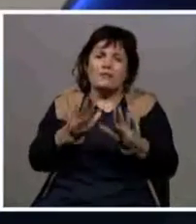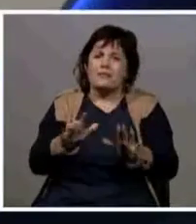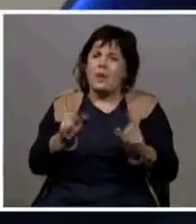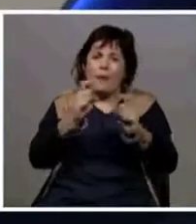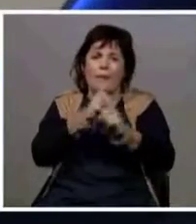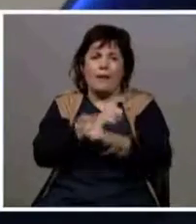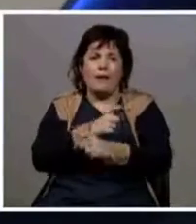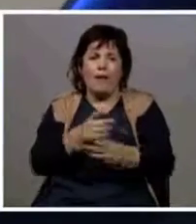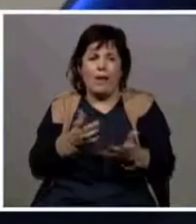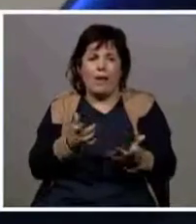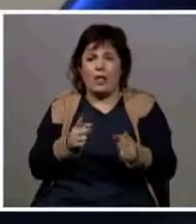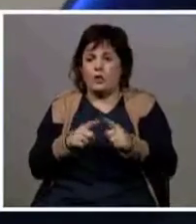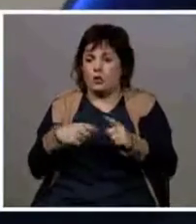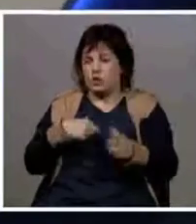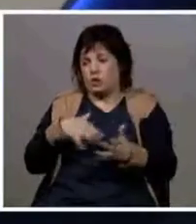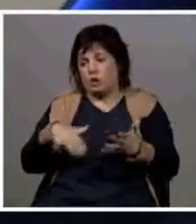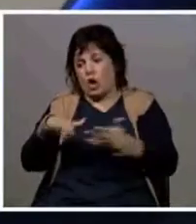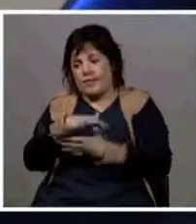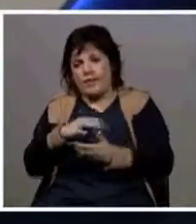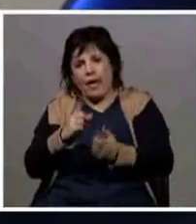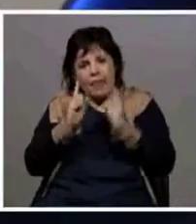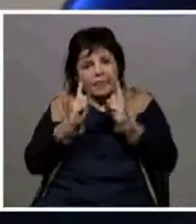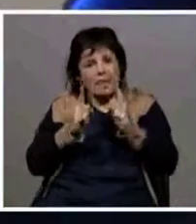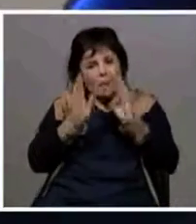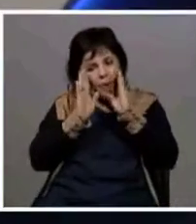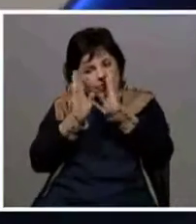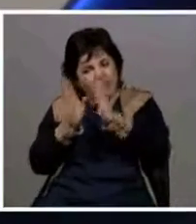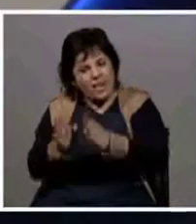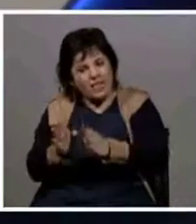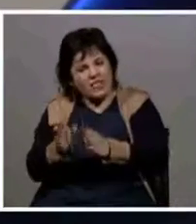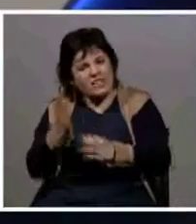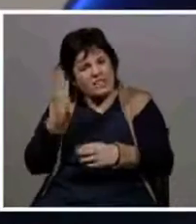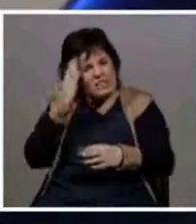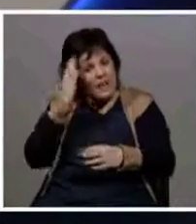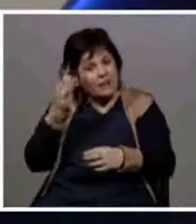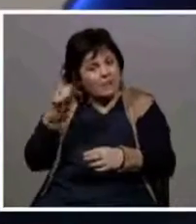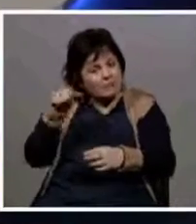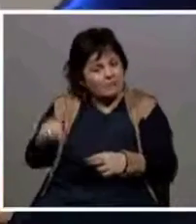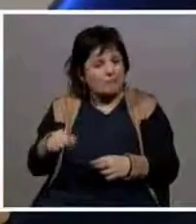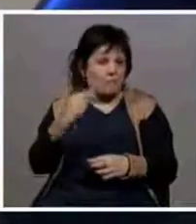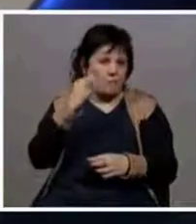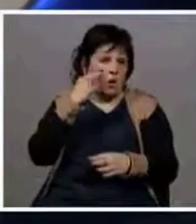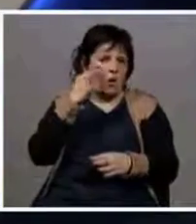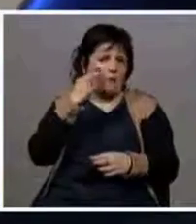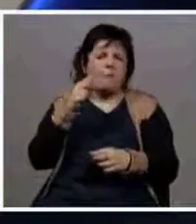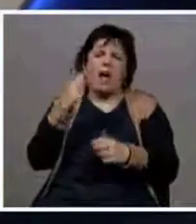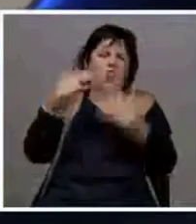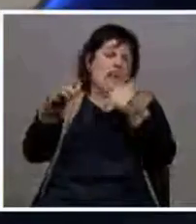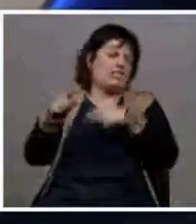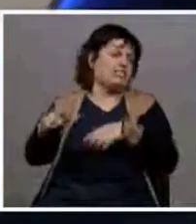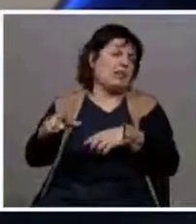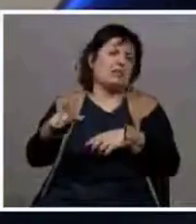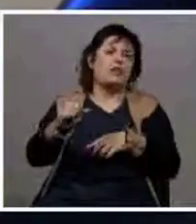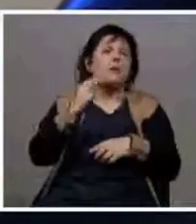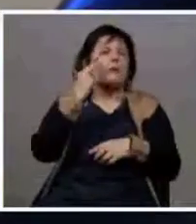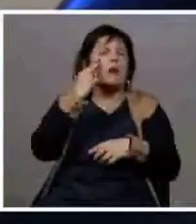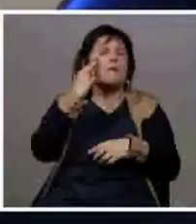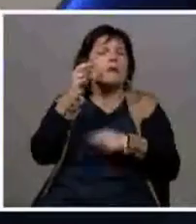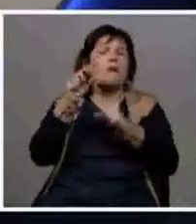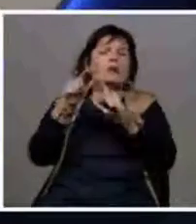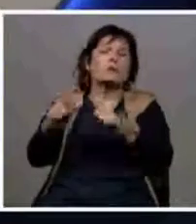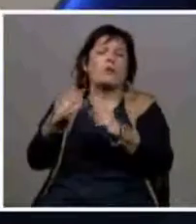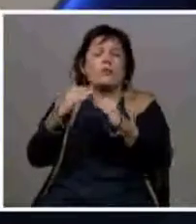que como sociedad tenemos que mirar y tenemos que saber que hay hay un problema que no es un problema de las adolescentes su problemática con las condiciones